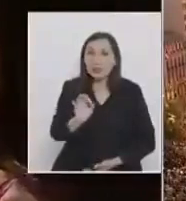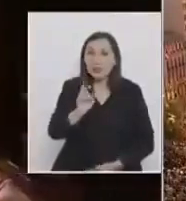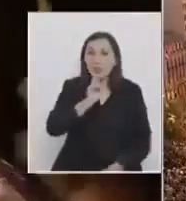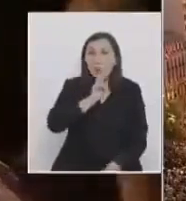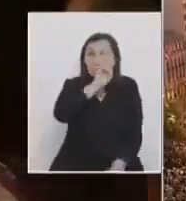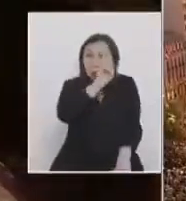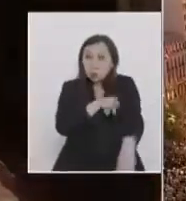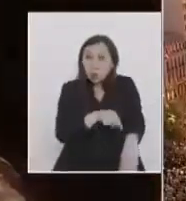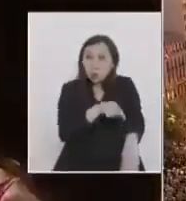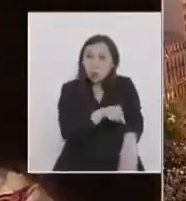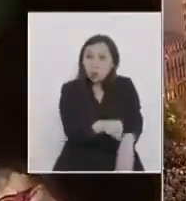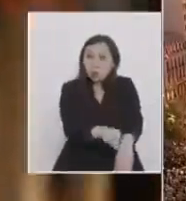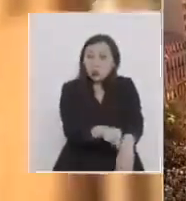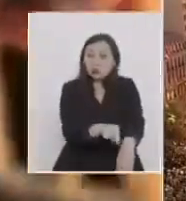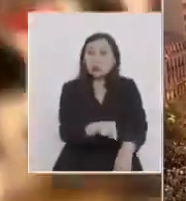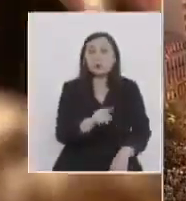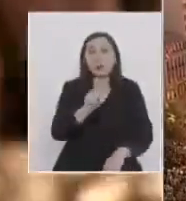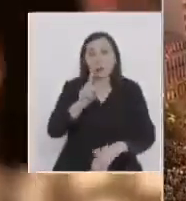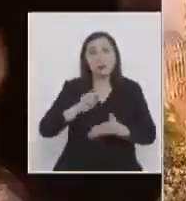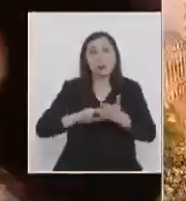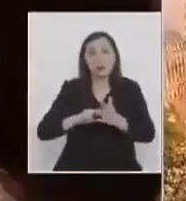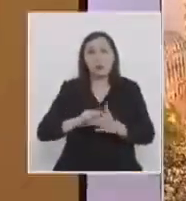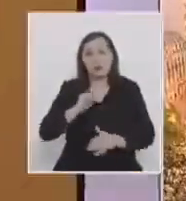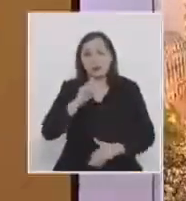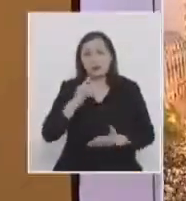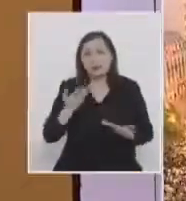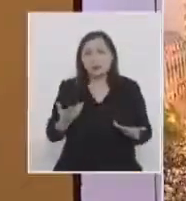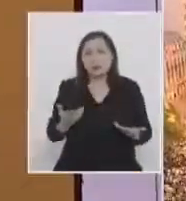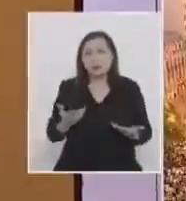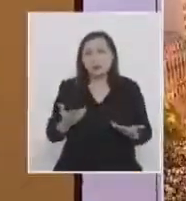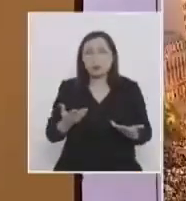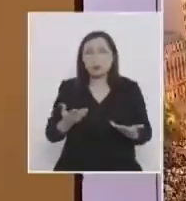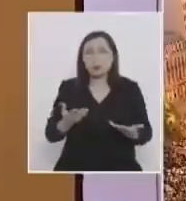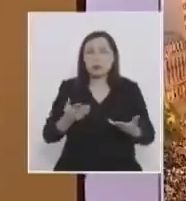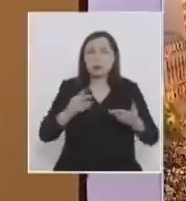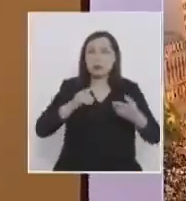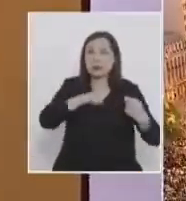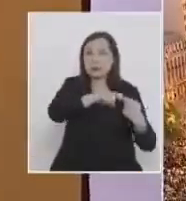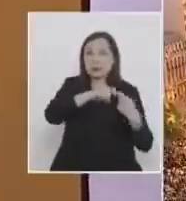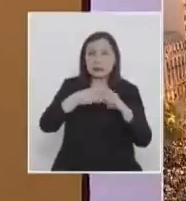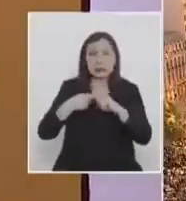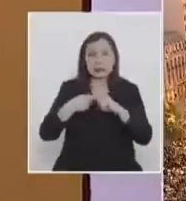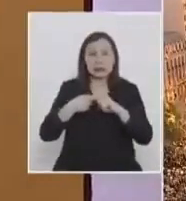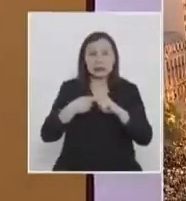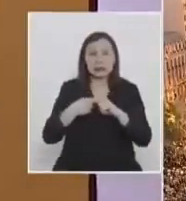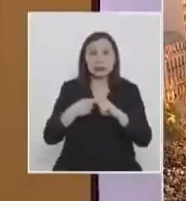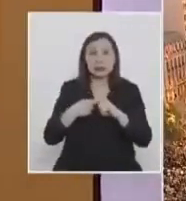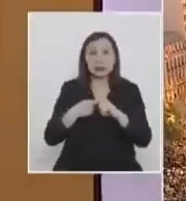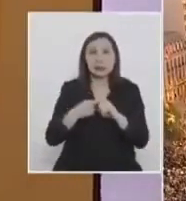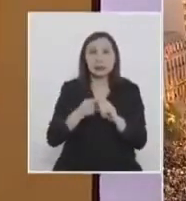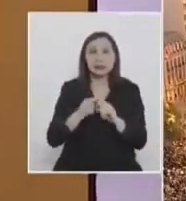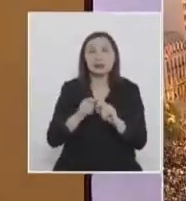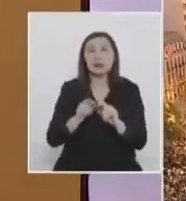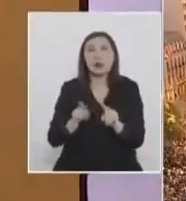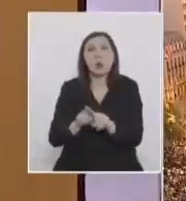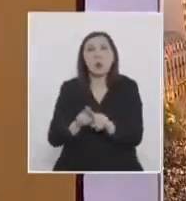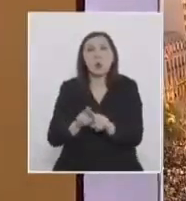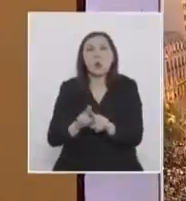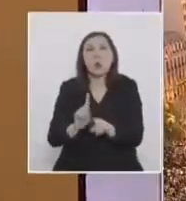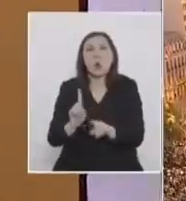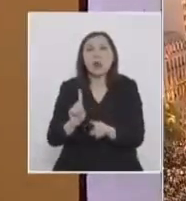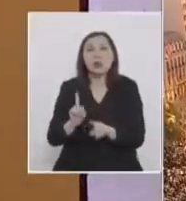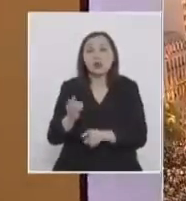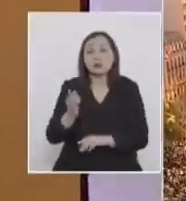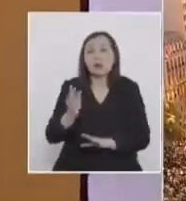sur tenemos un problema. El conflicto, que no es como se